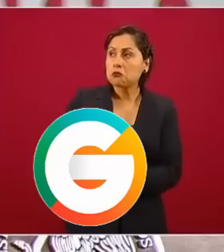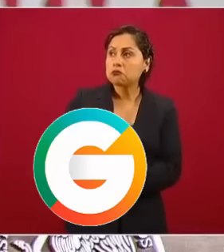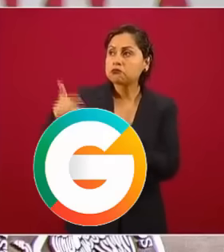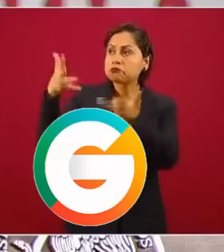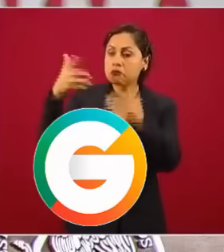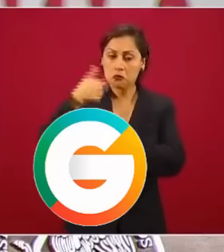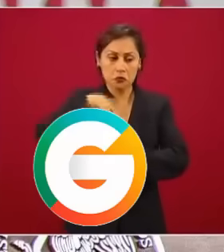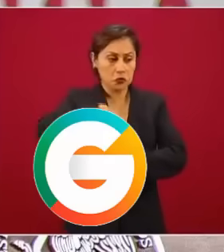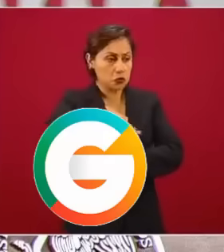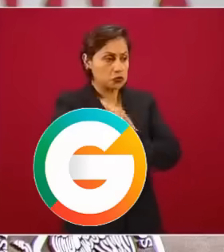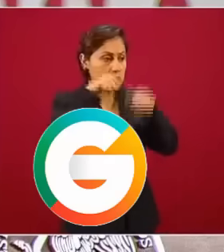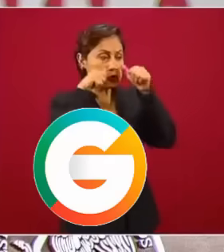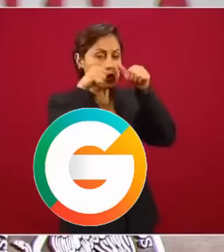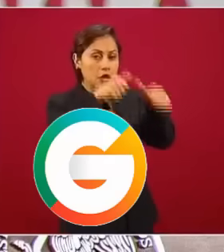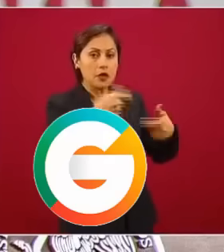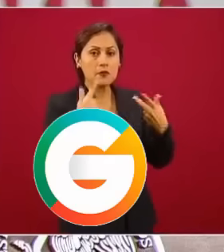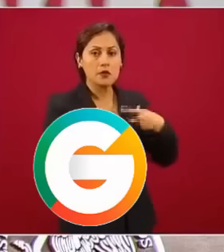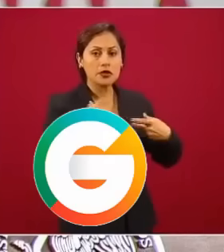no, no, no.